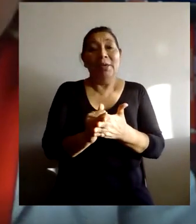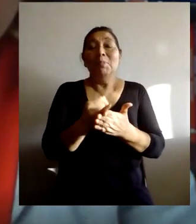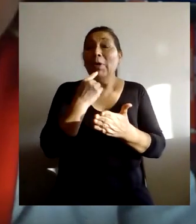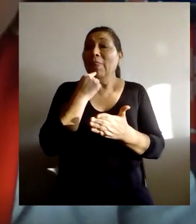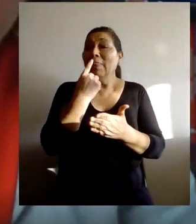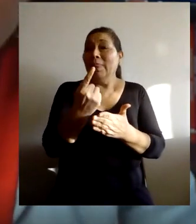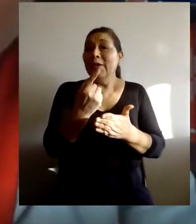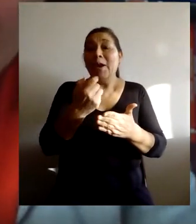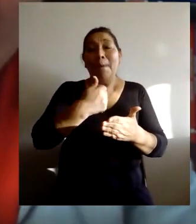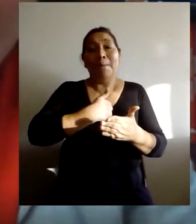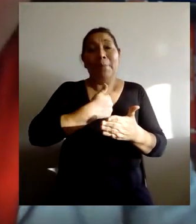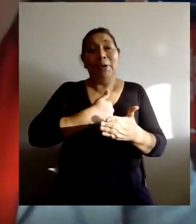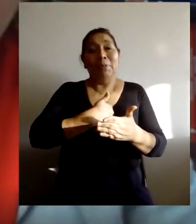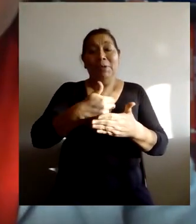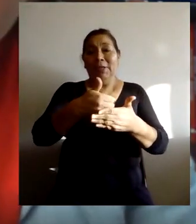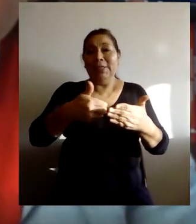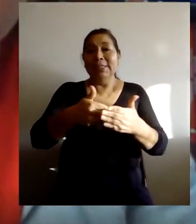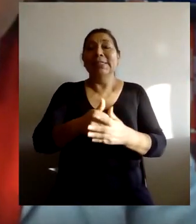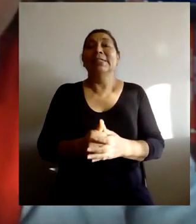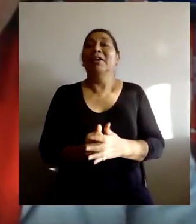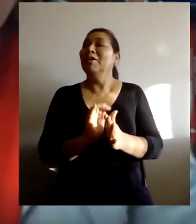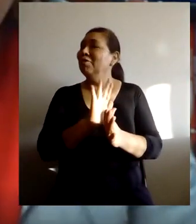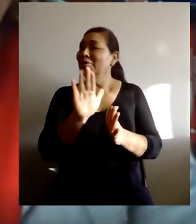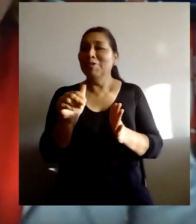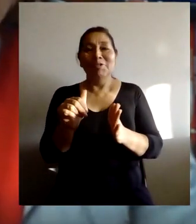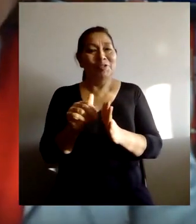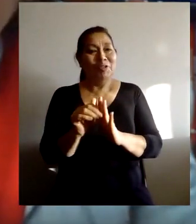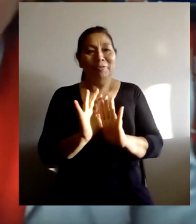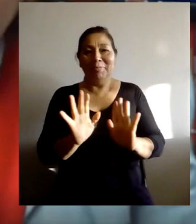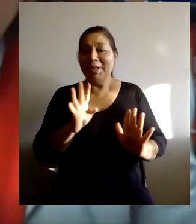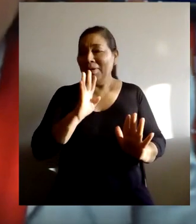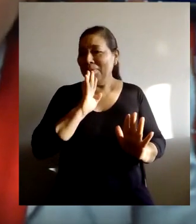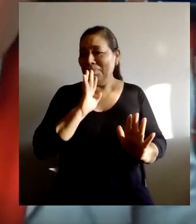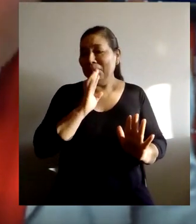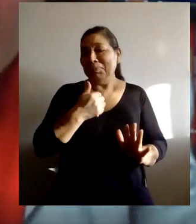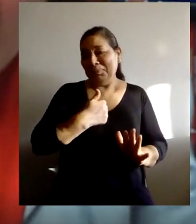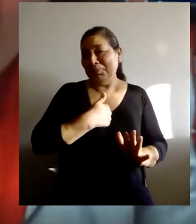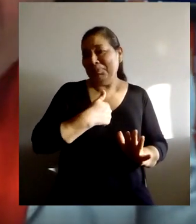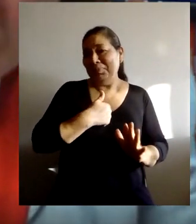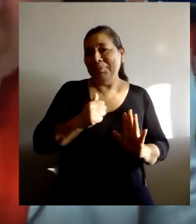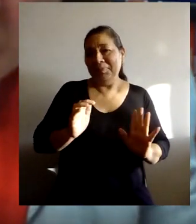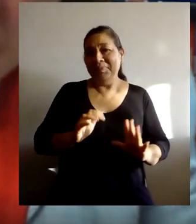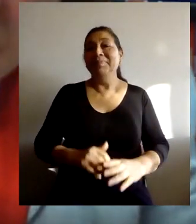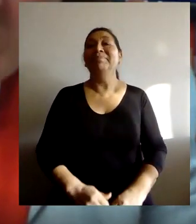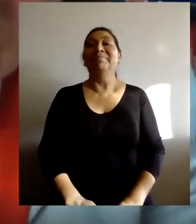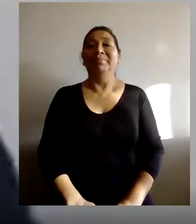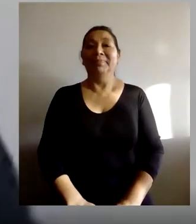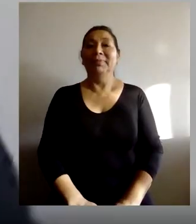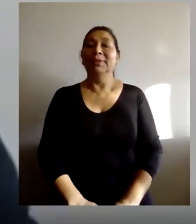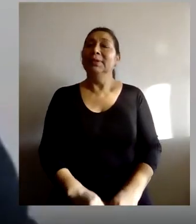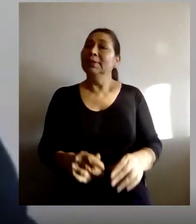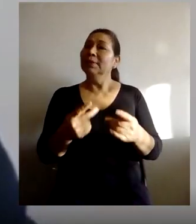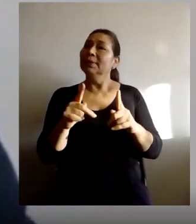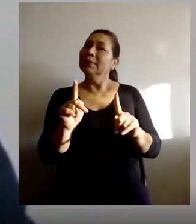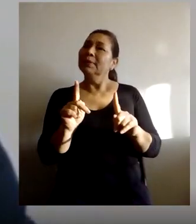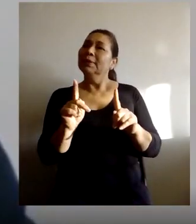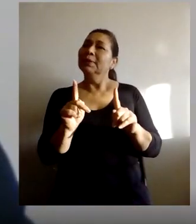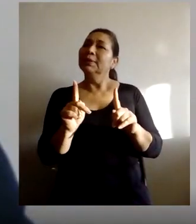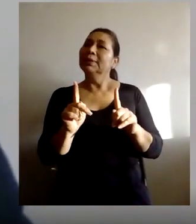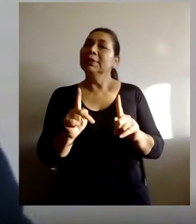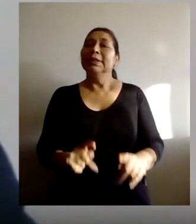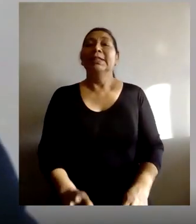que hemos hecho referencia en el propio precedente, ¿ya? Eso es todo, magistrado. Señora magistrada, ¿me